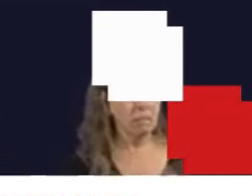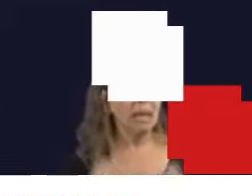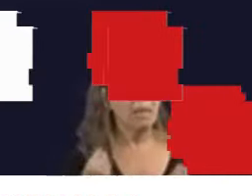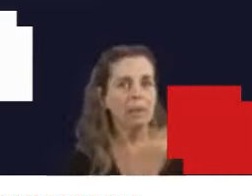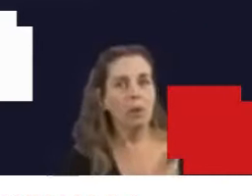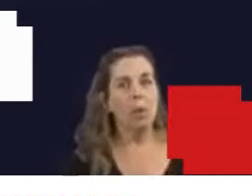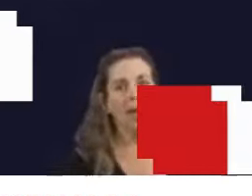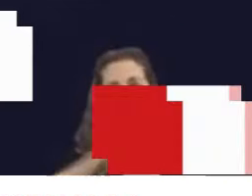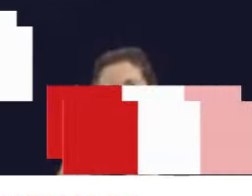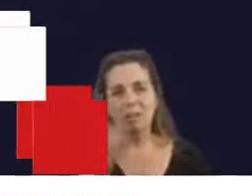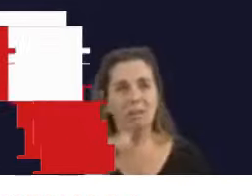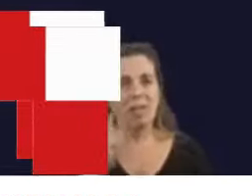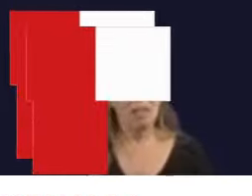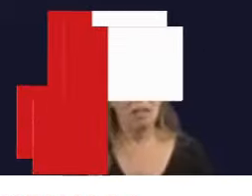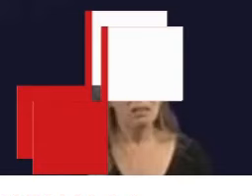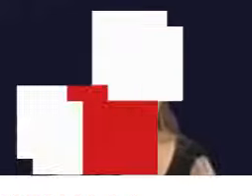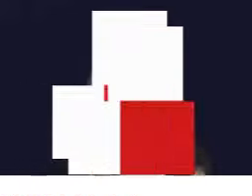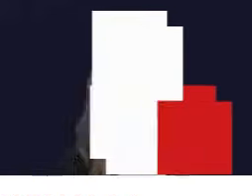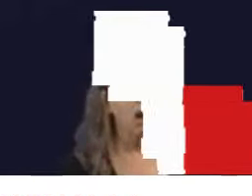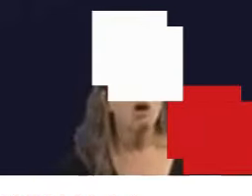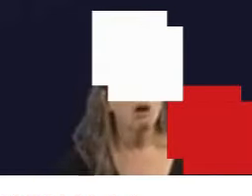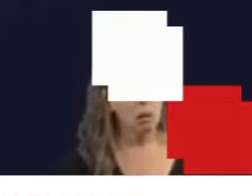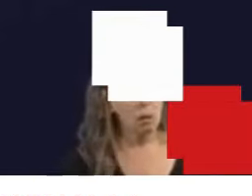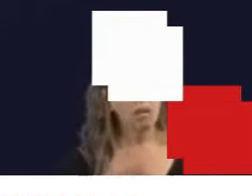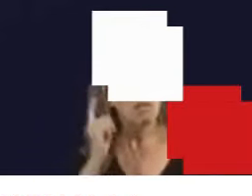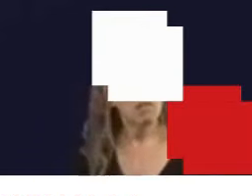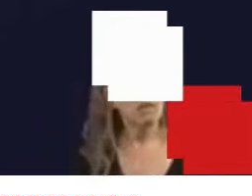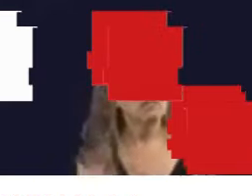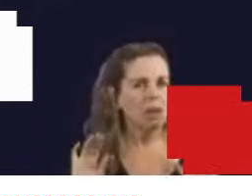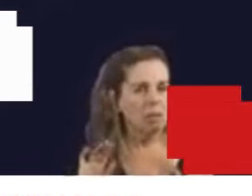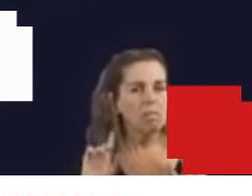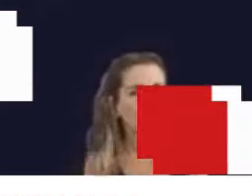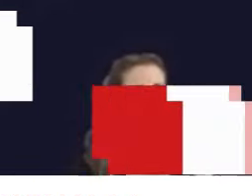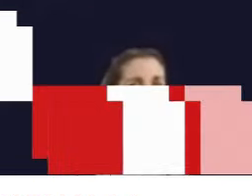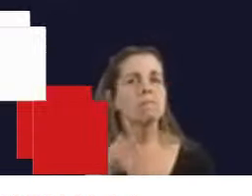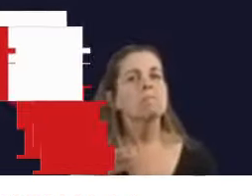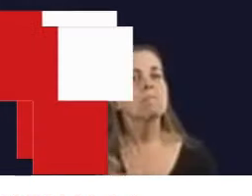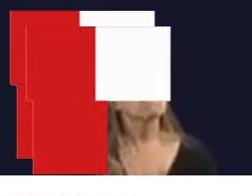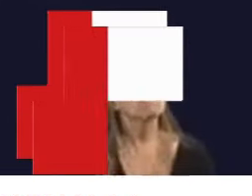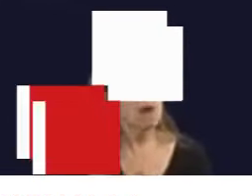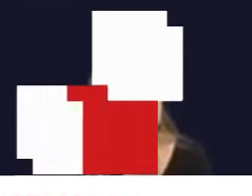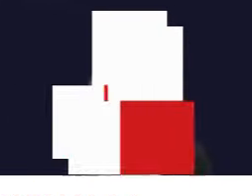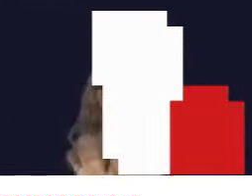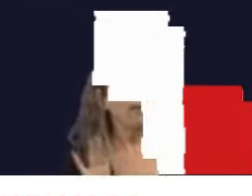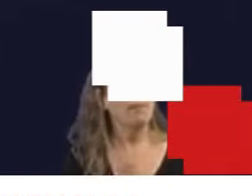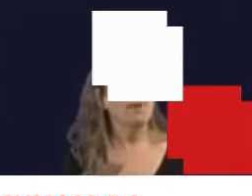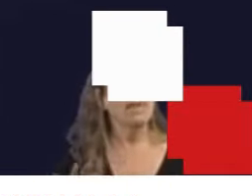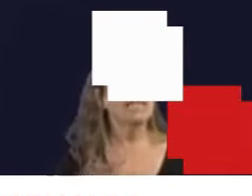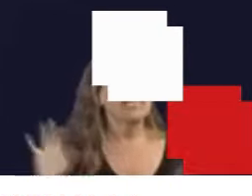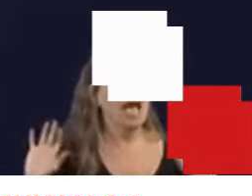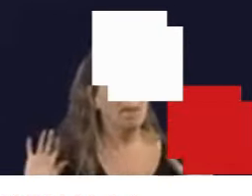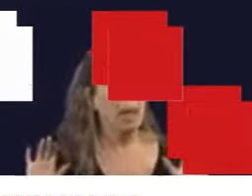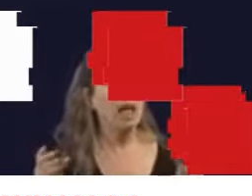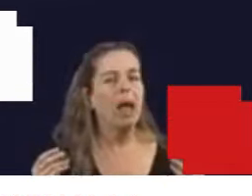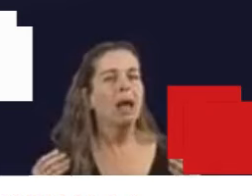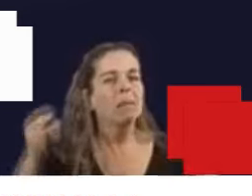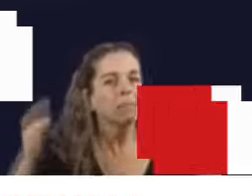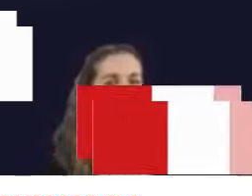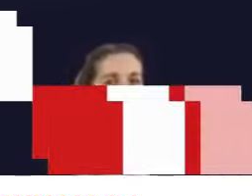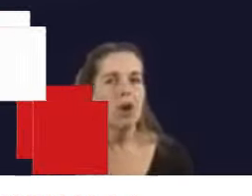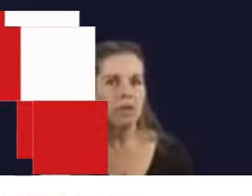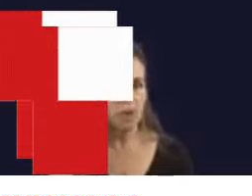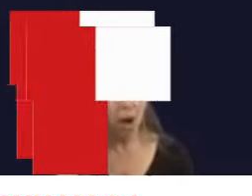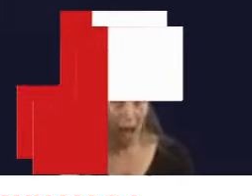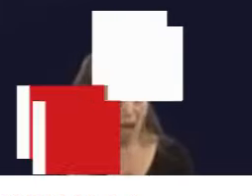decidido tomar un examen de idoneidad estandarizado para 40.000 empleados de la